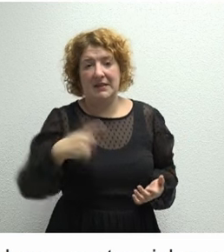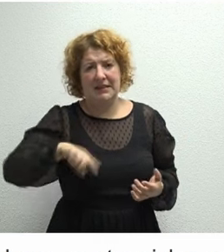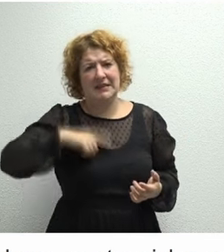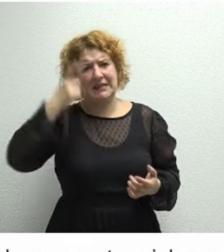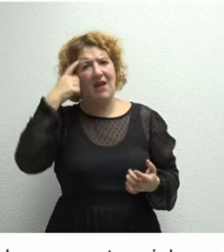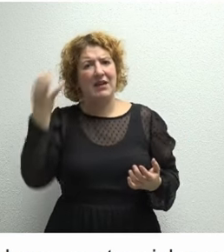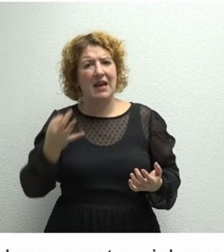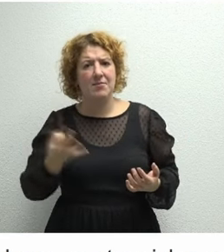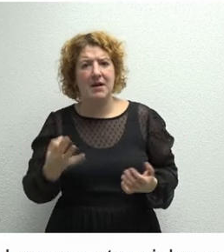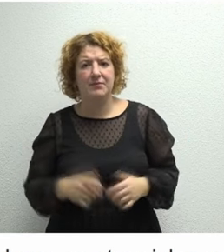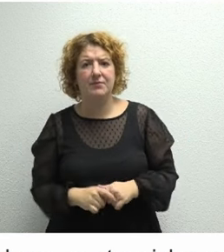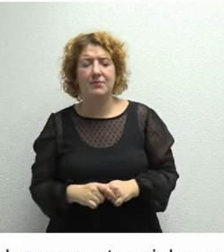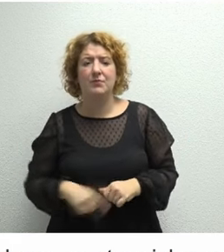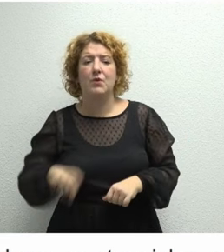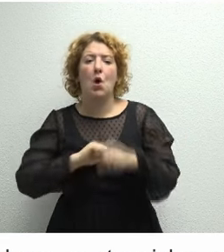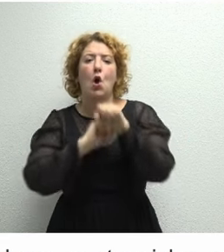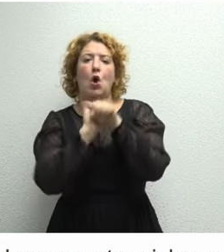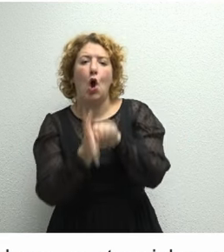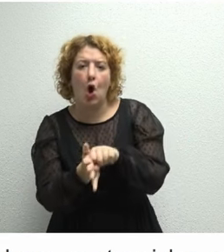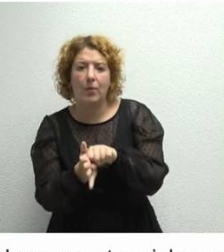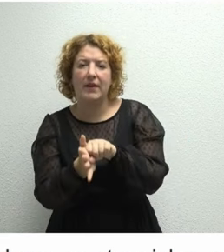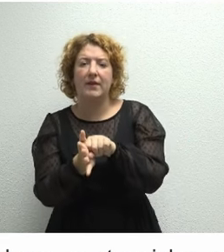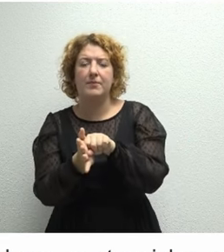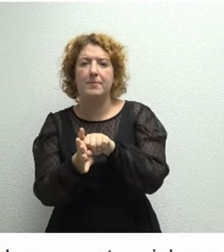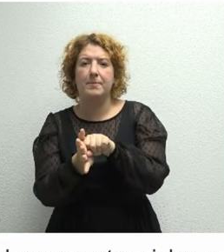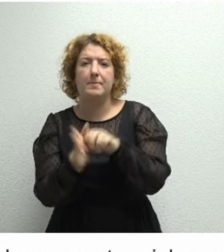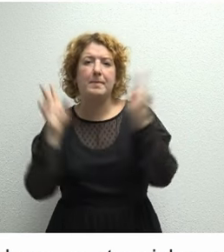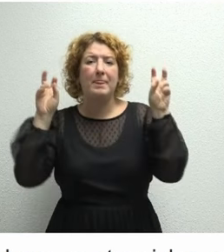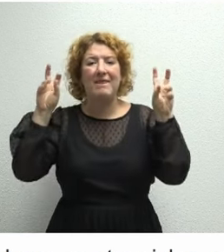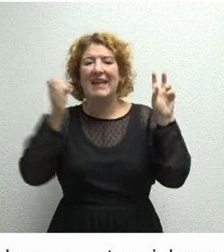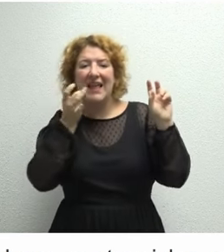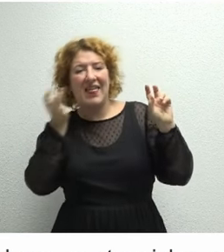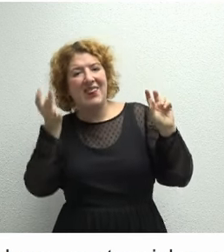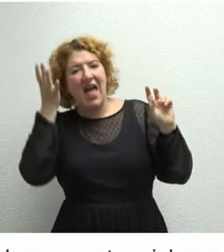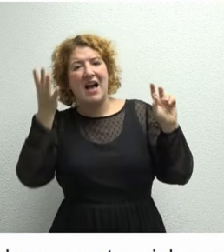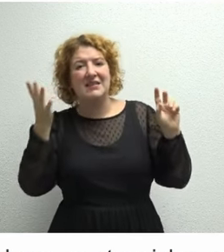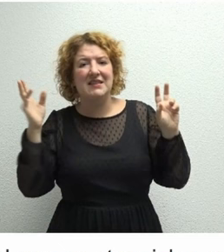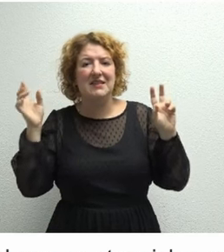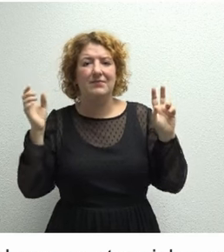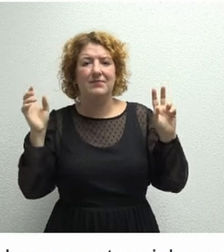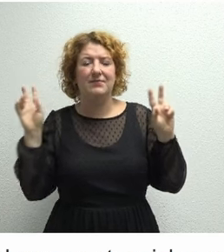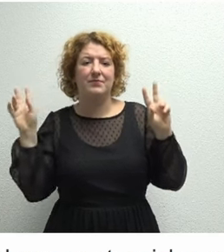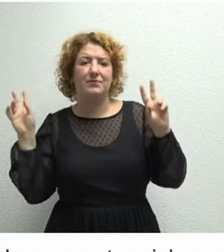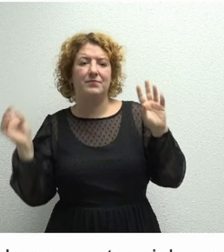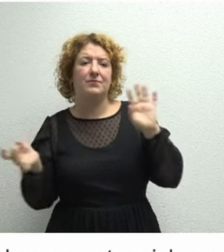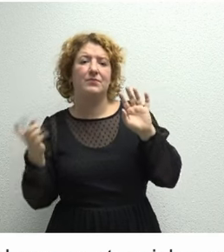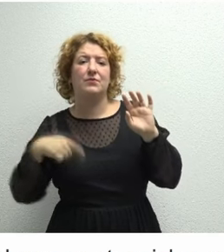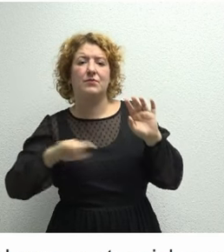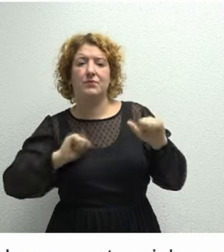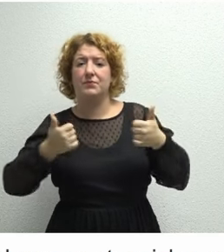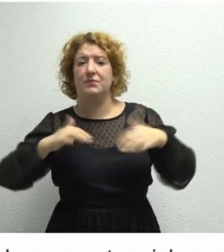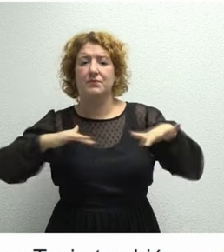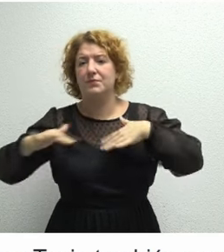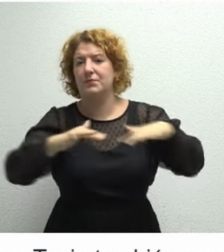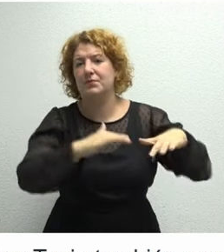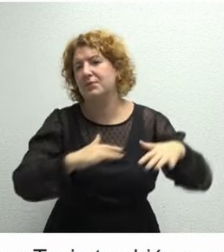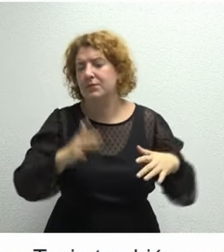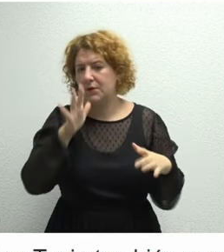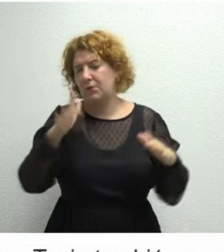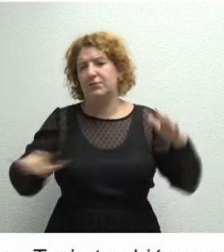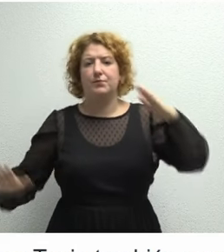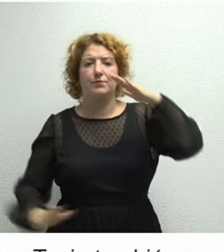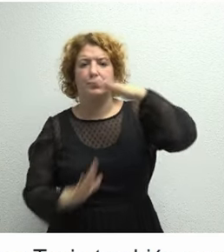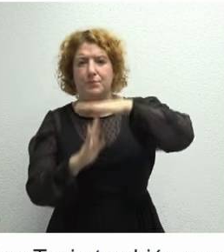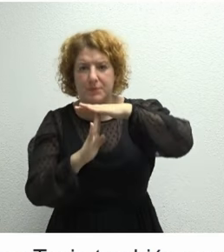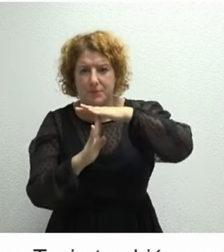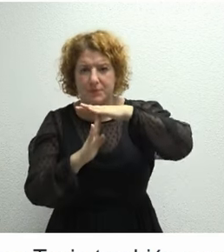no tuvimos el covid por medio y todas esas buenas ideas iniciativas que que queríamos poner en marcha pues tuvimos que frenarlas